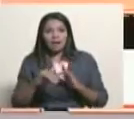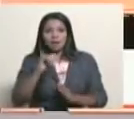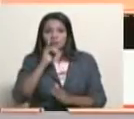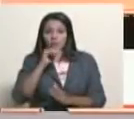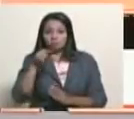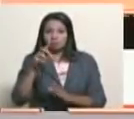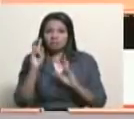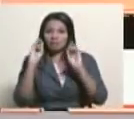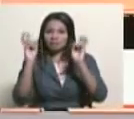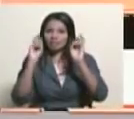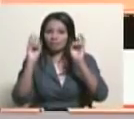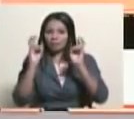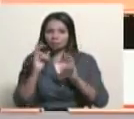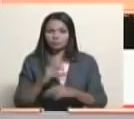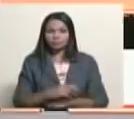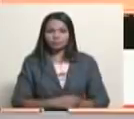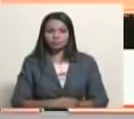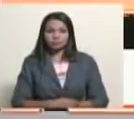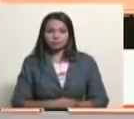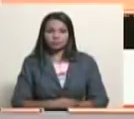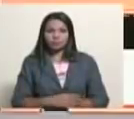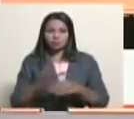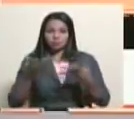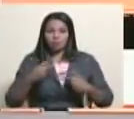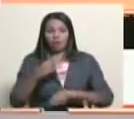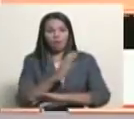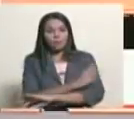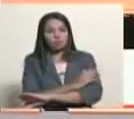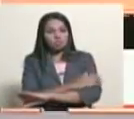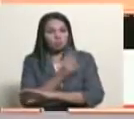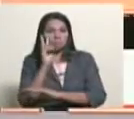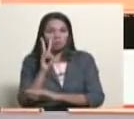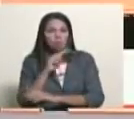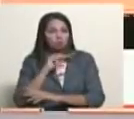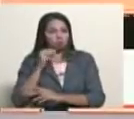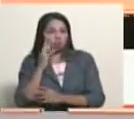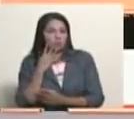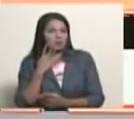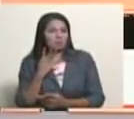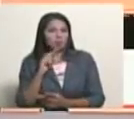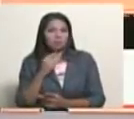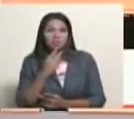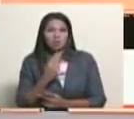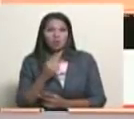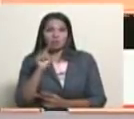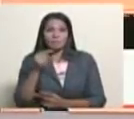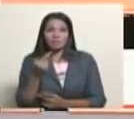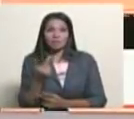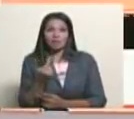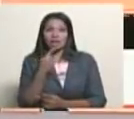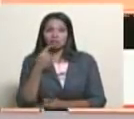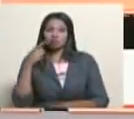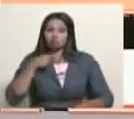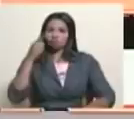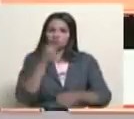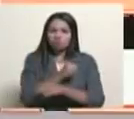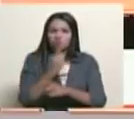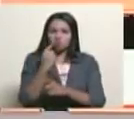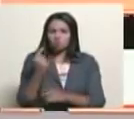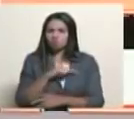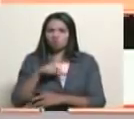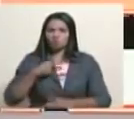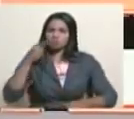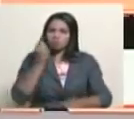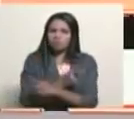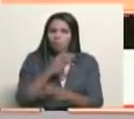tema. Dado que el lado de la oposición vemos, así lo digo, así lo denuncio, así lo hemos